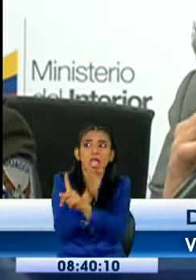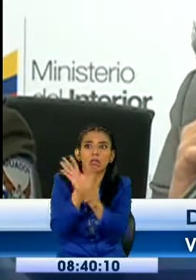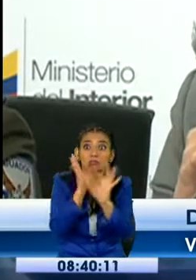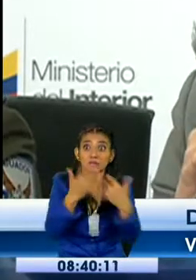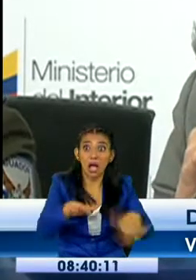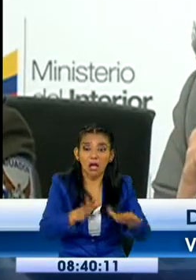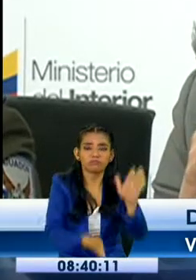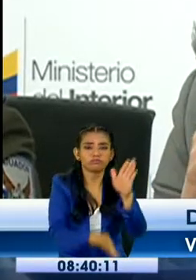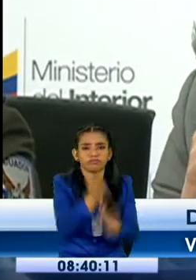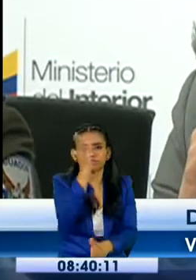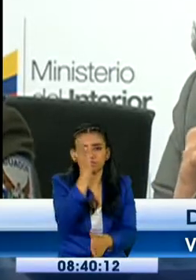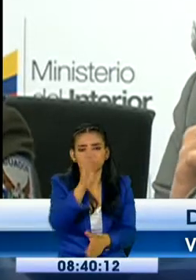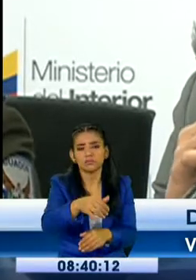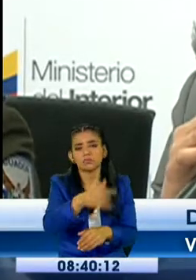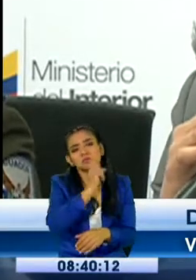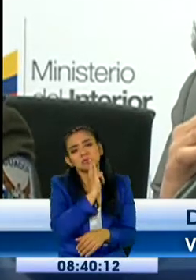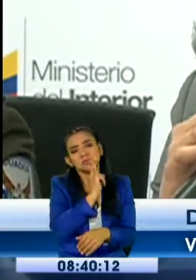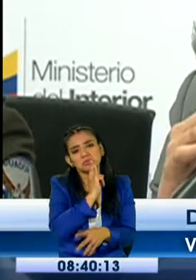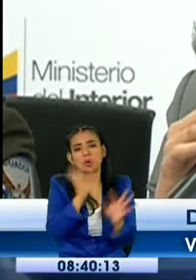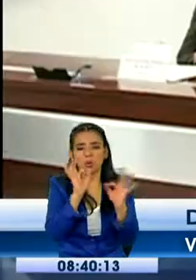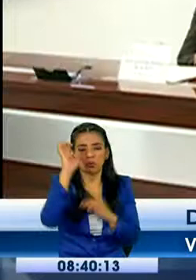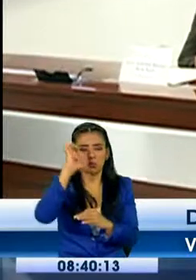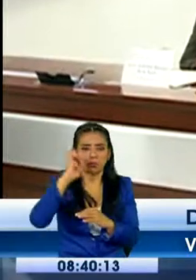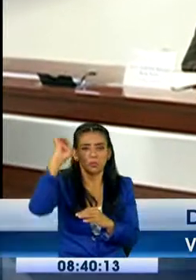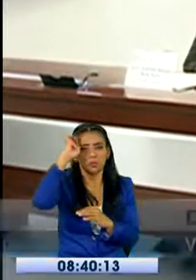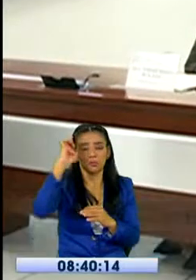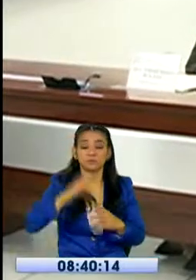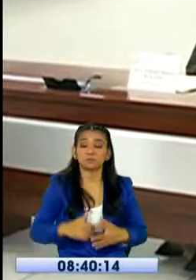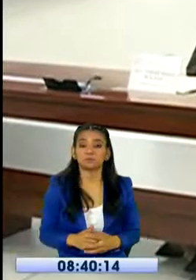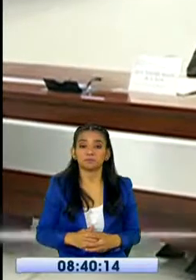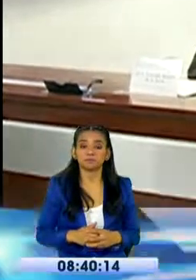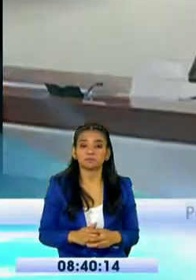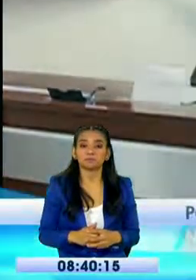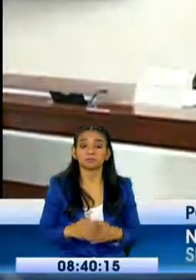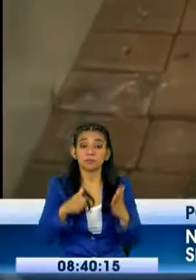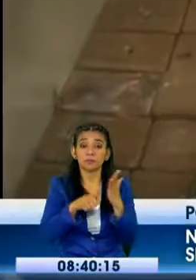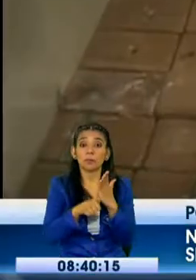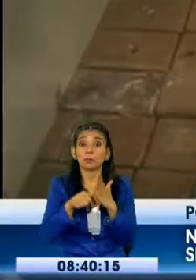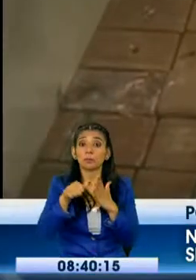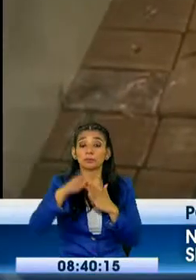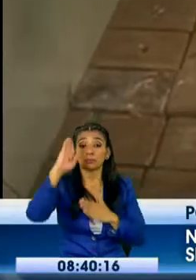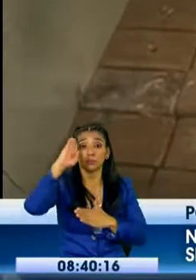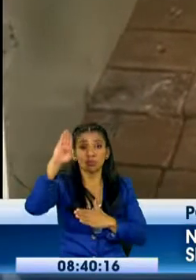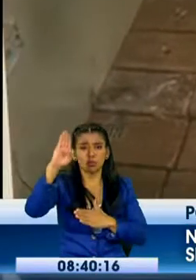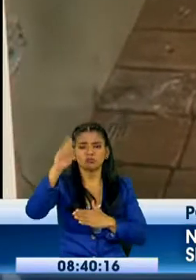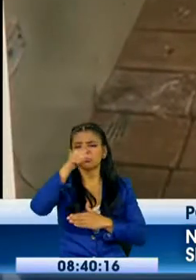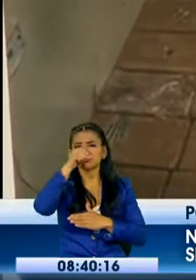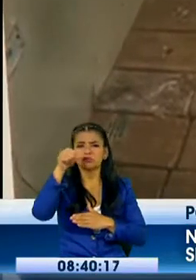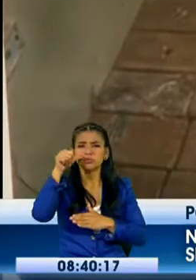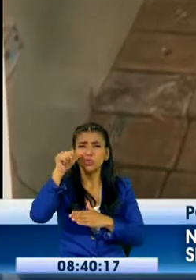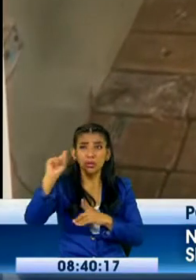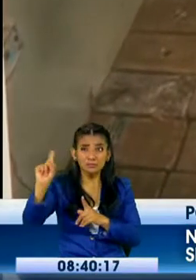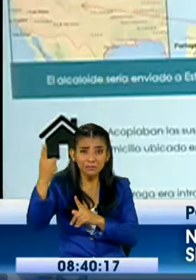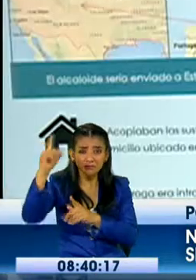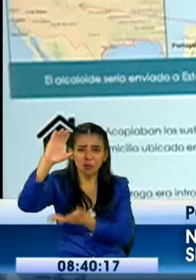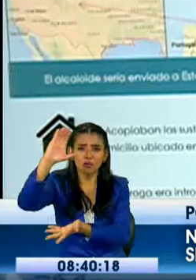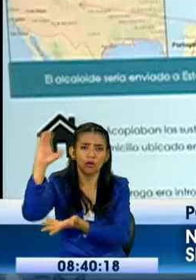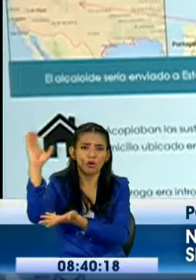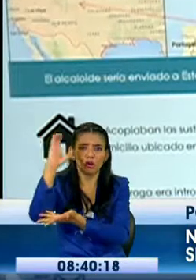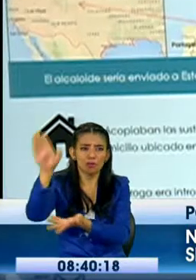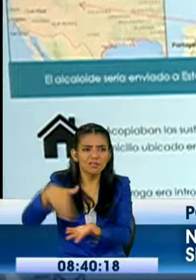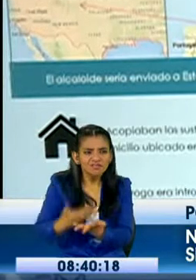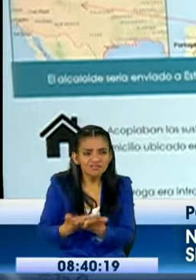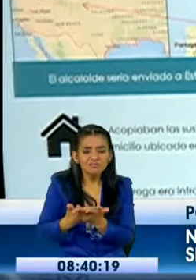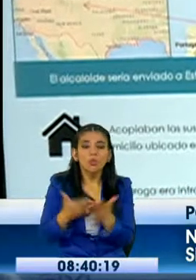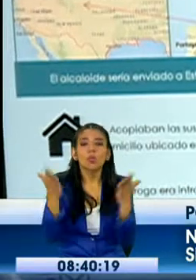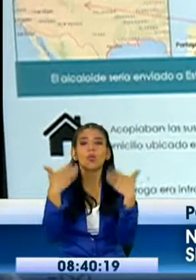enviaba la droga hacia Estados Unidos y Europa. De acuerdo al Ministerio del Interior, la droga llegaba desde Colombia y era copiada en Guayaquil y